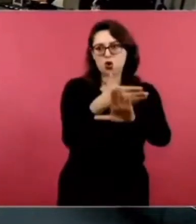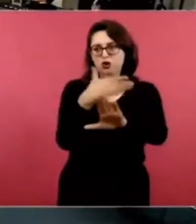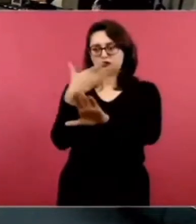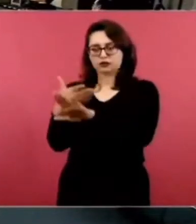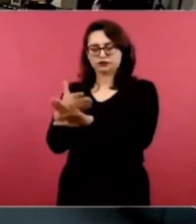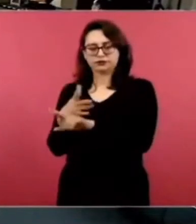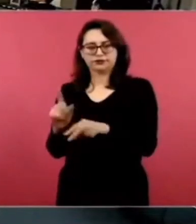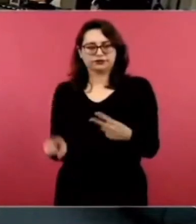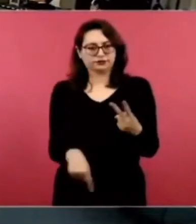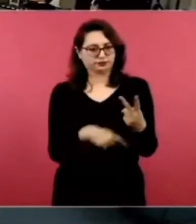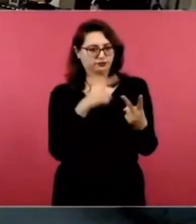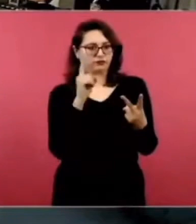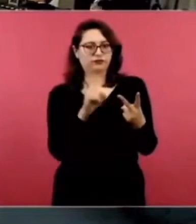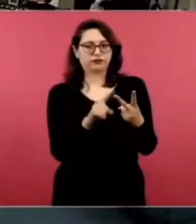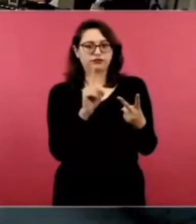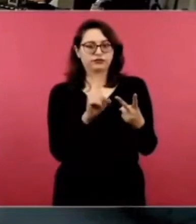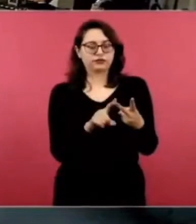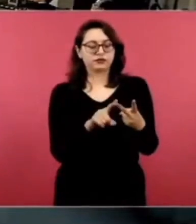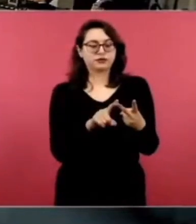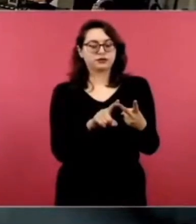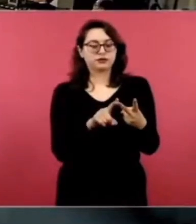Segundo, y es lo más importante,